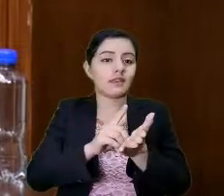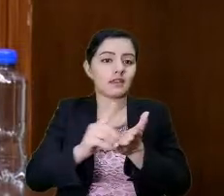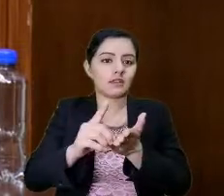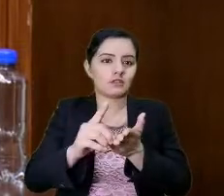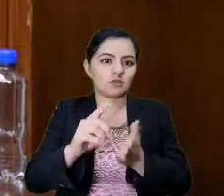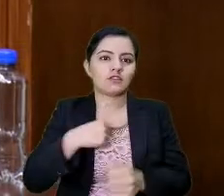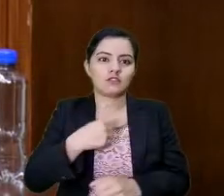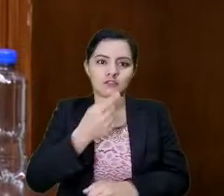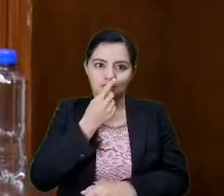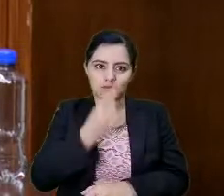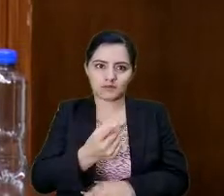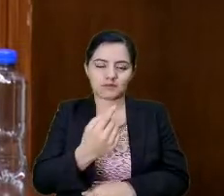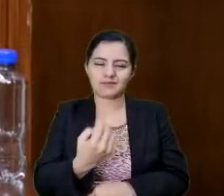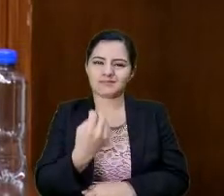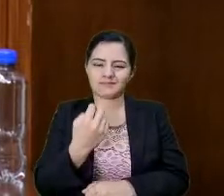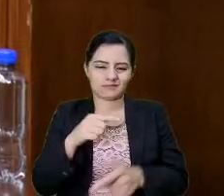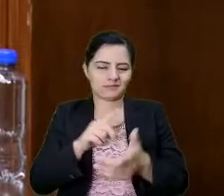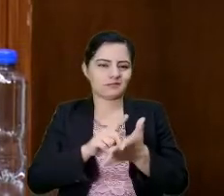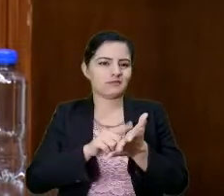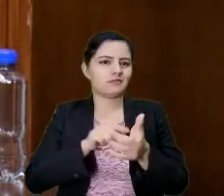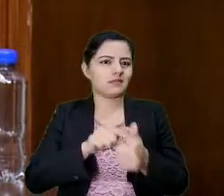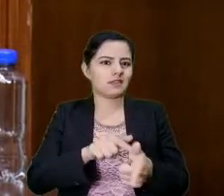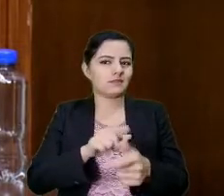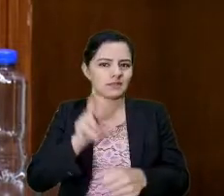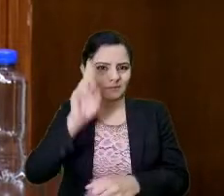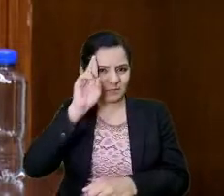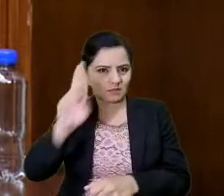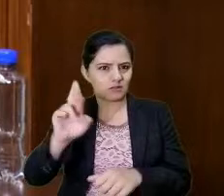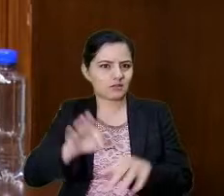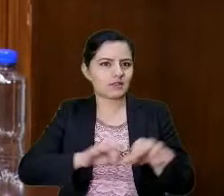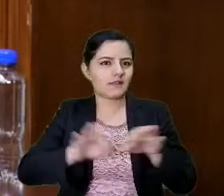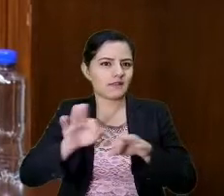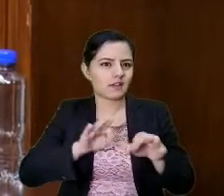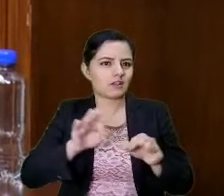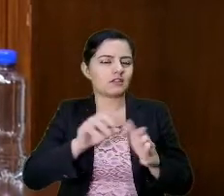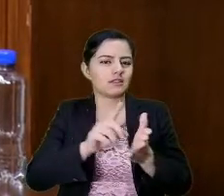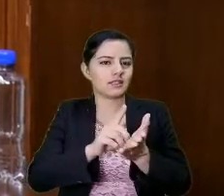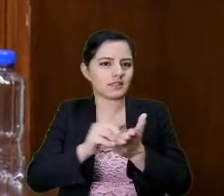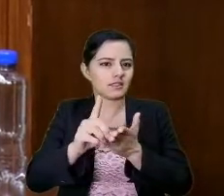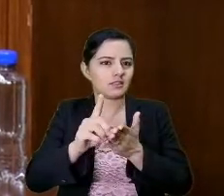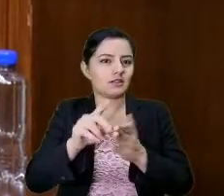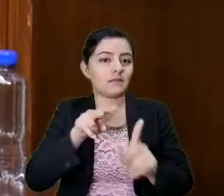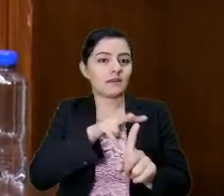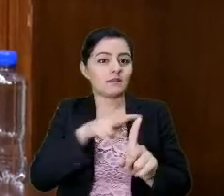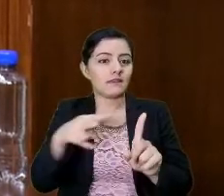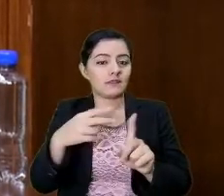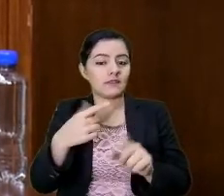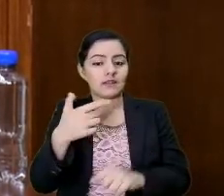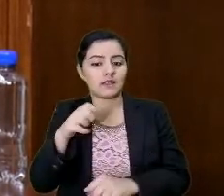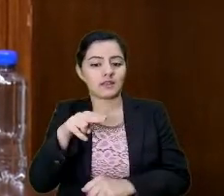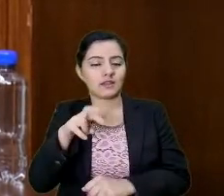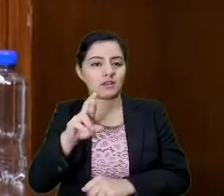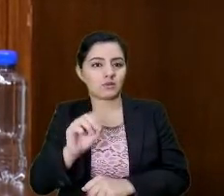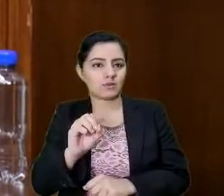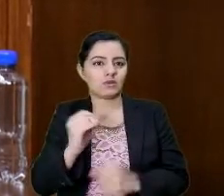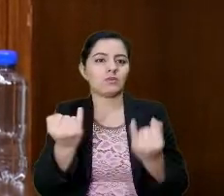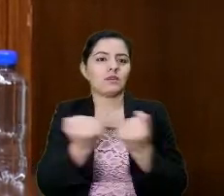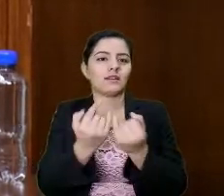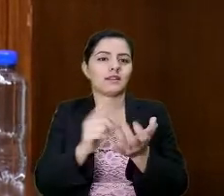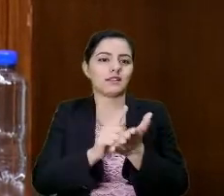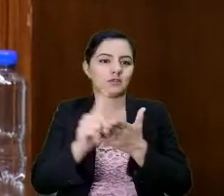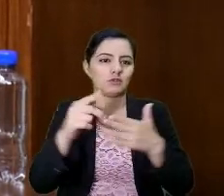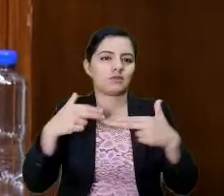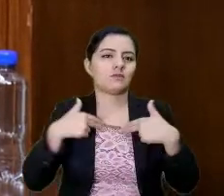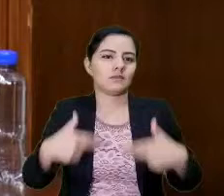donde prevalecen los derechos de los trabajadores, la perspectiva de género y los derechos humanos. Para lograr un